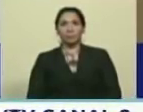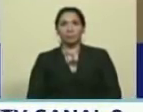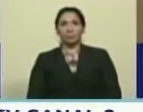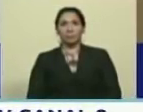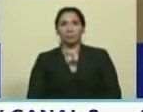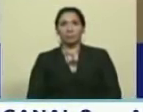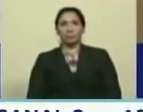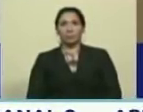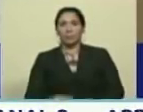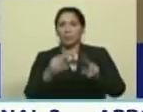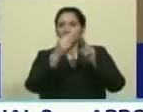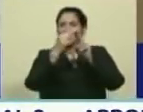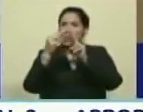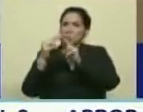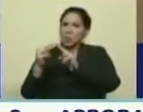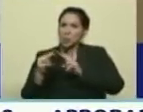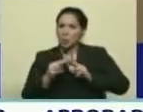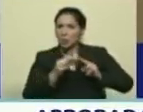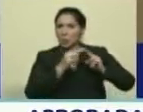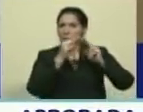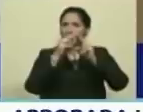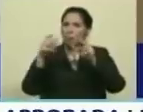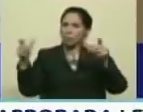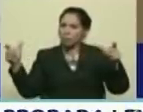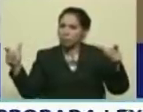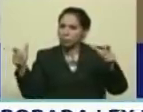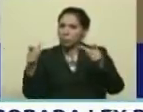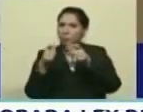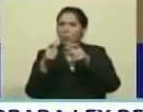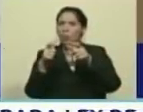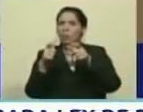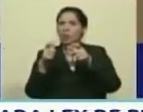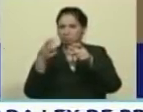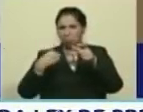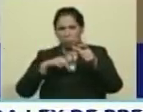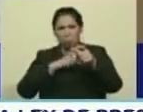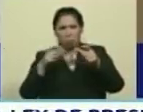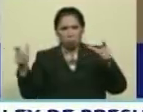Cuando estamos en las reuniones del ALBA nos sentimos entre hermanos.